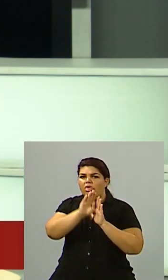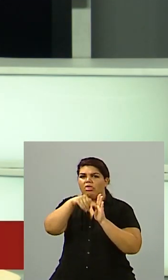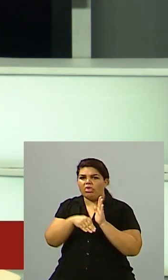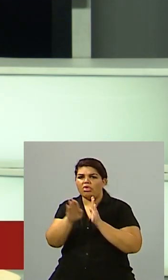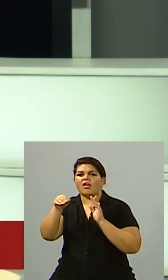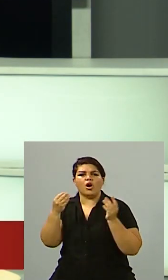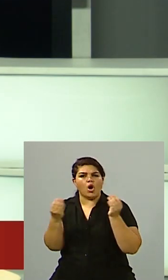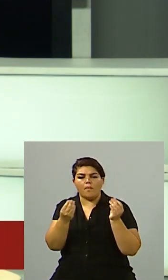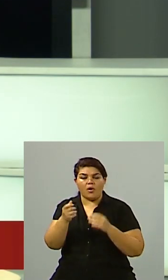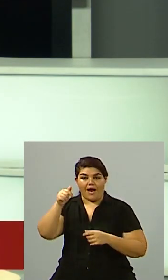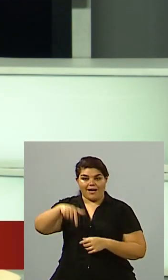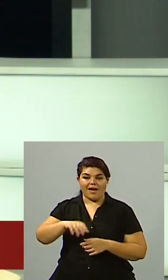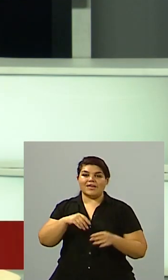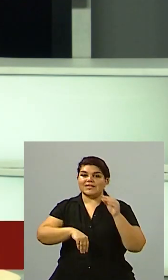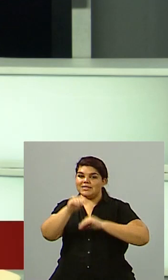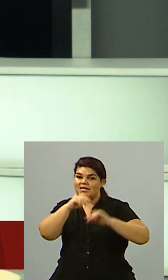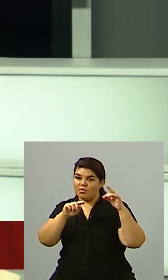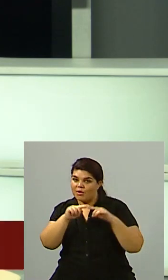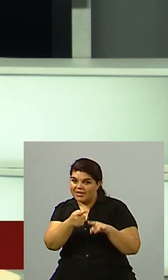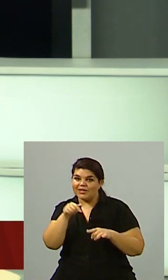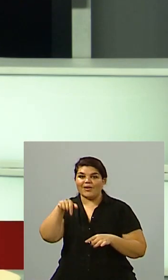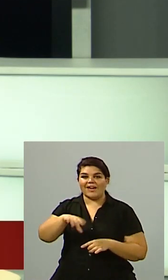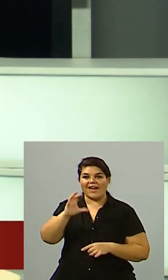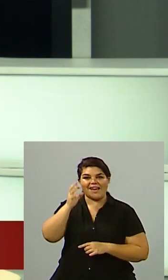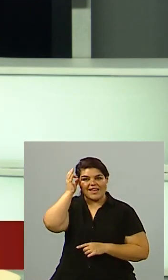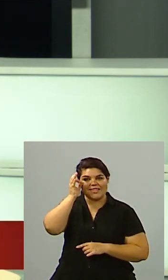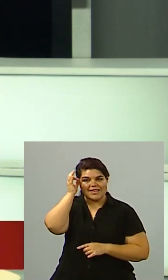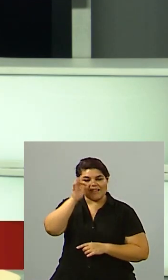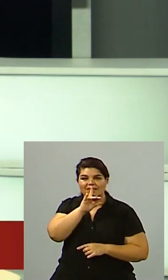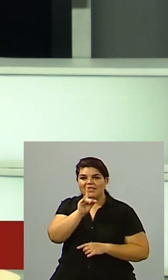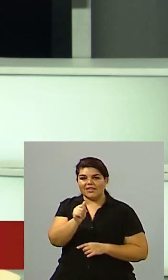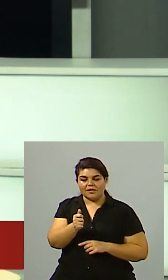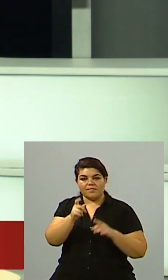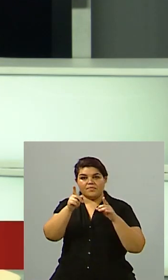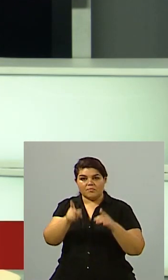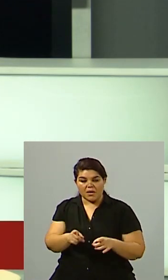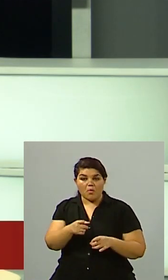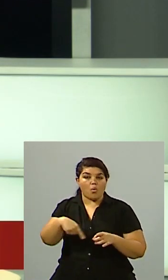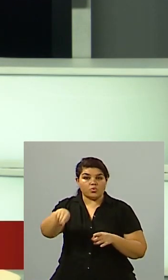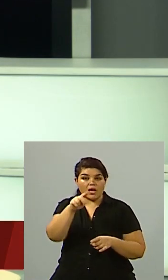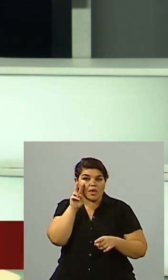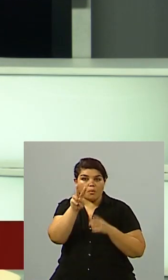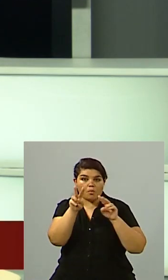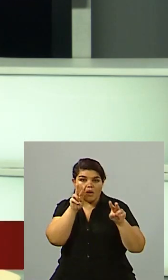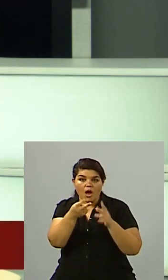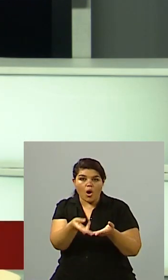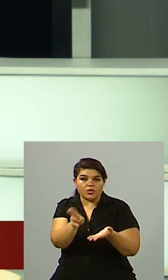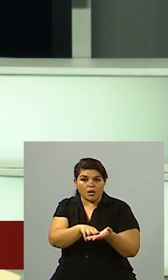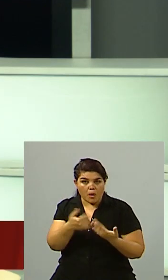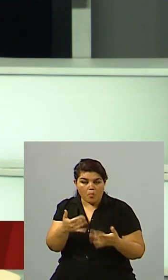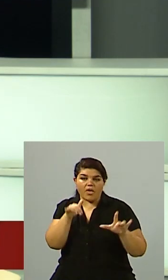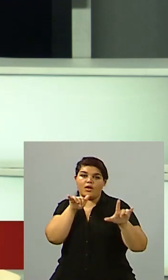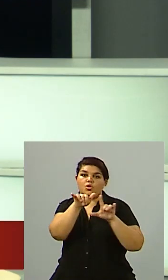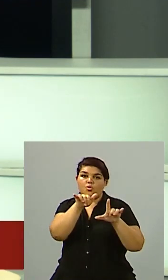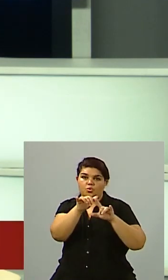esto es Chat Político. Recuerden que si quieren volver a ver el programa, lo pueden hacer a través de nuestra plataforma de Unidiversidad en YouTube.